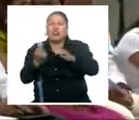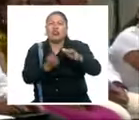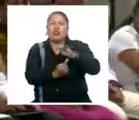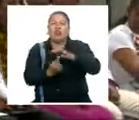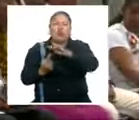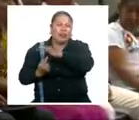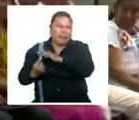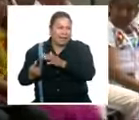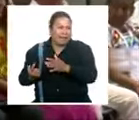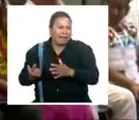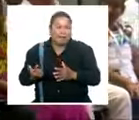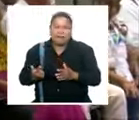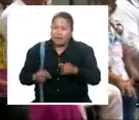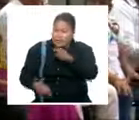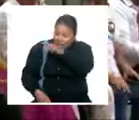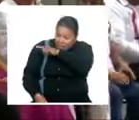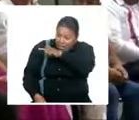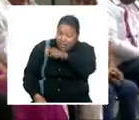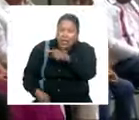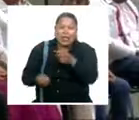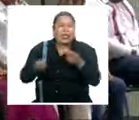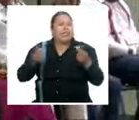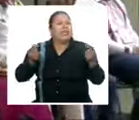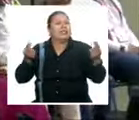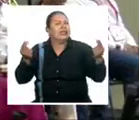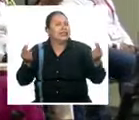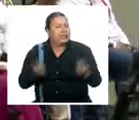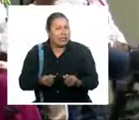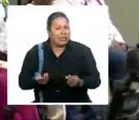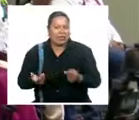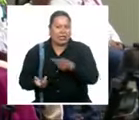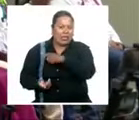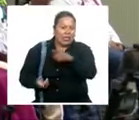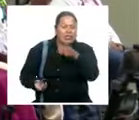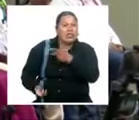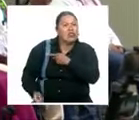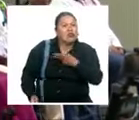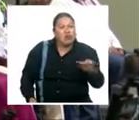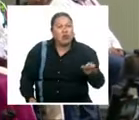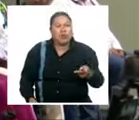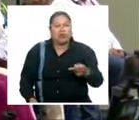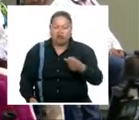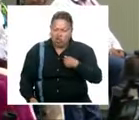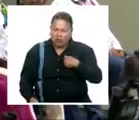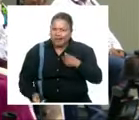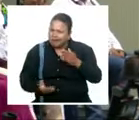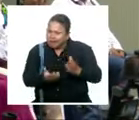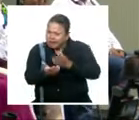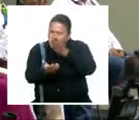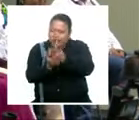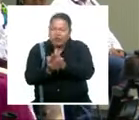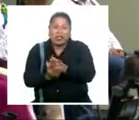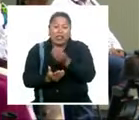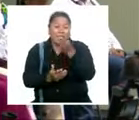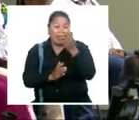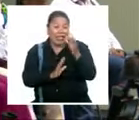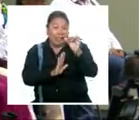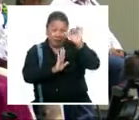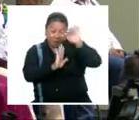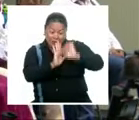comunidades, donde están las necesidades, donde está la pobreza, ahí estamos. En